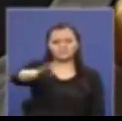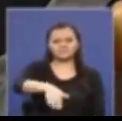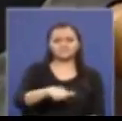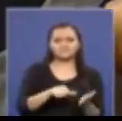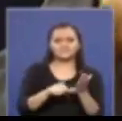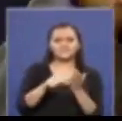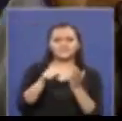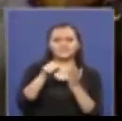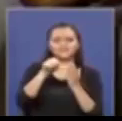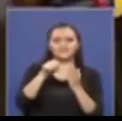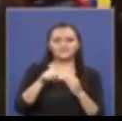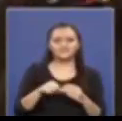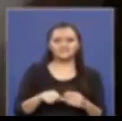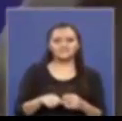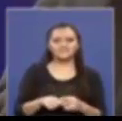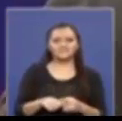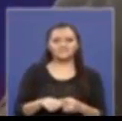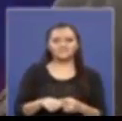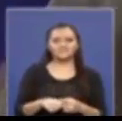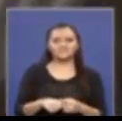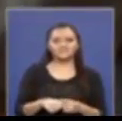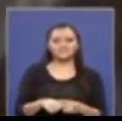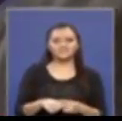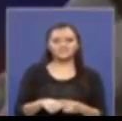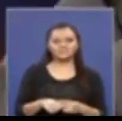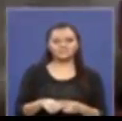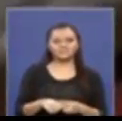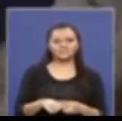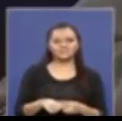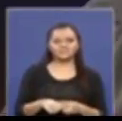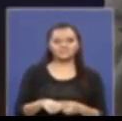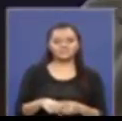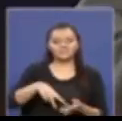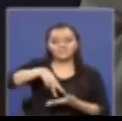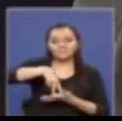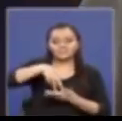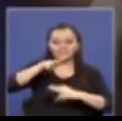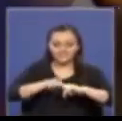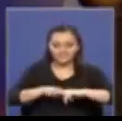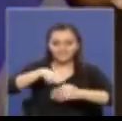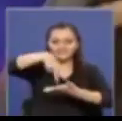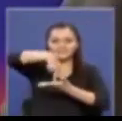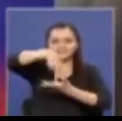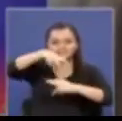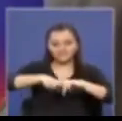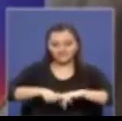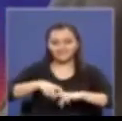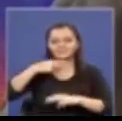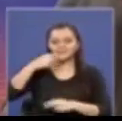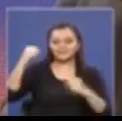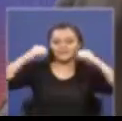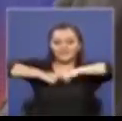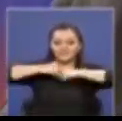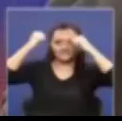ministros. Iba a decir, sino que yo siempre hago paréntesis. O si quieren poner de pie y sentarse para no dormirse. Pero eso es cuando habla el